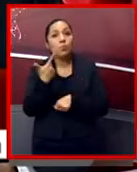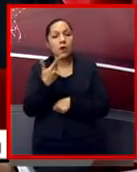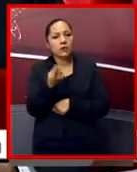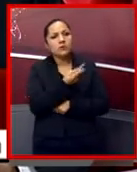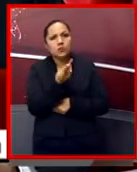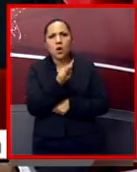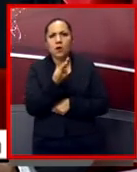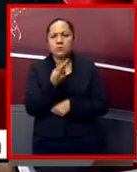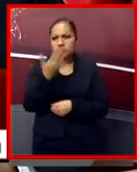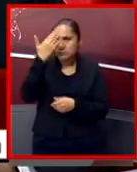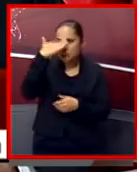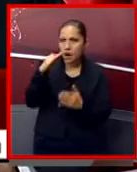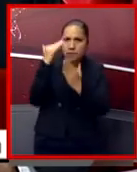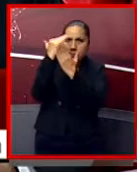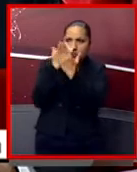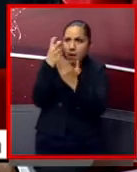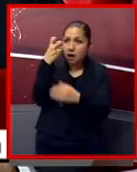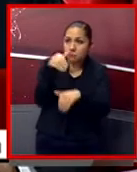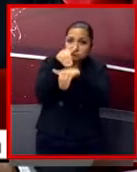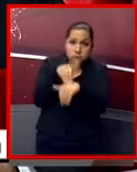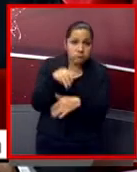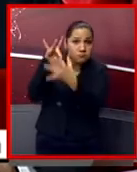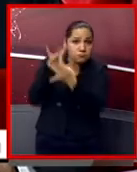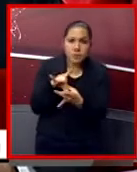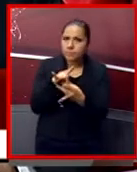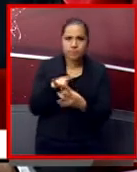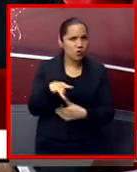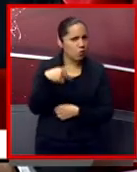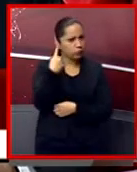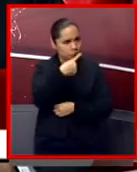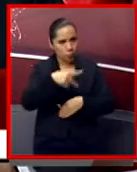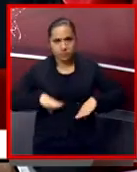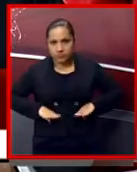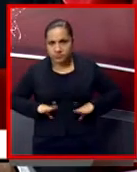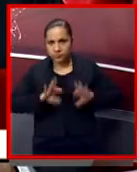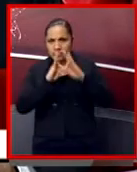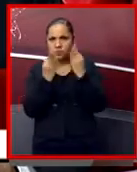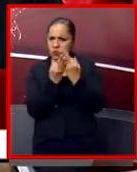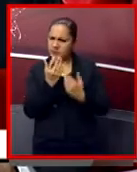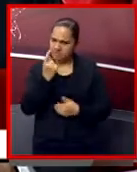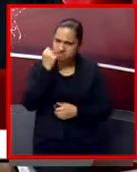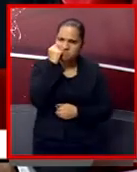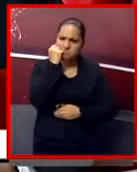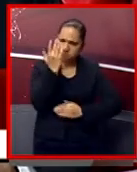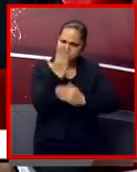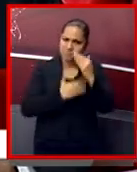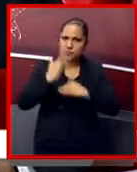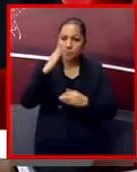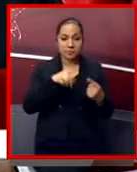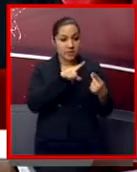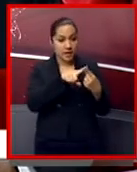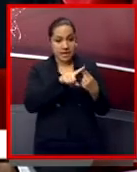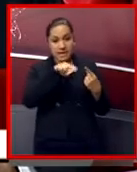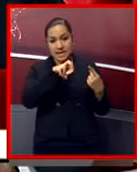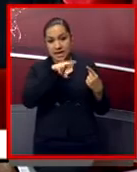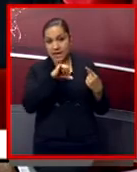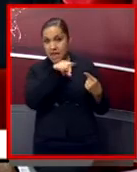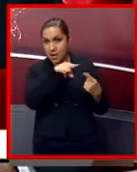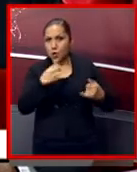se rebelaron a la posición de su condición. Uno, un joven que habló con fuerza y